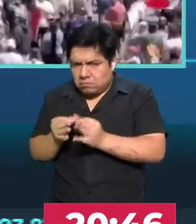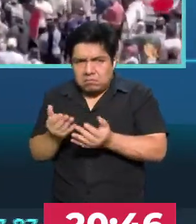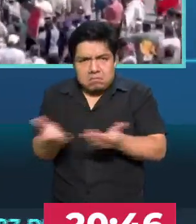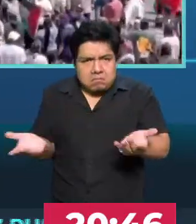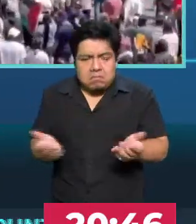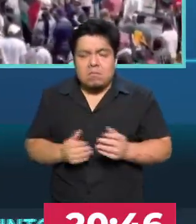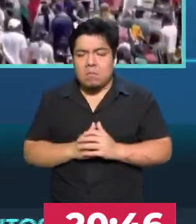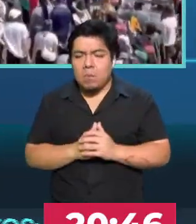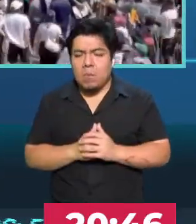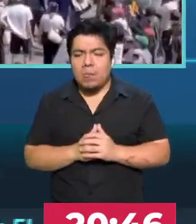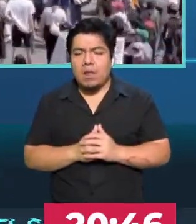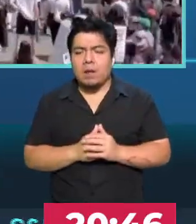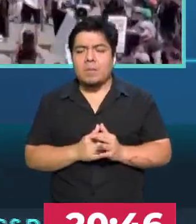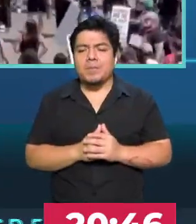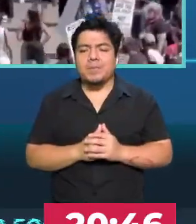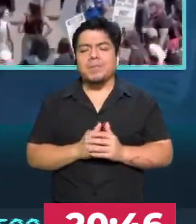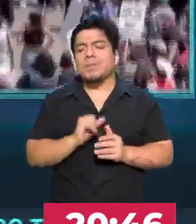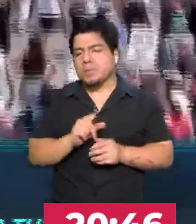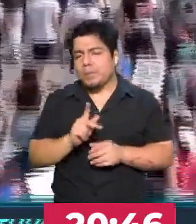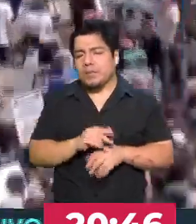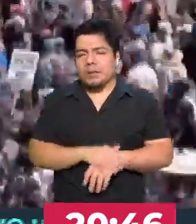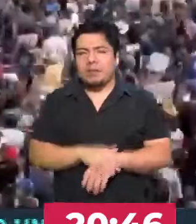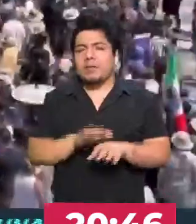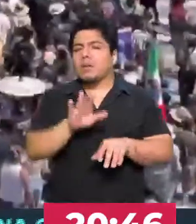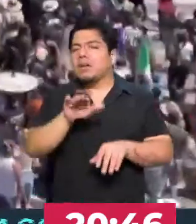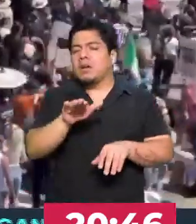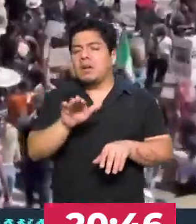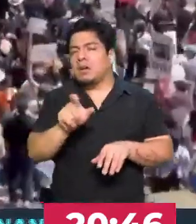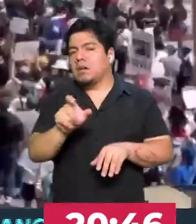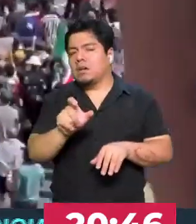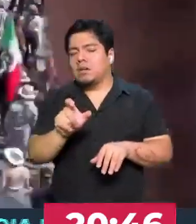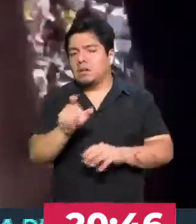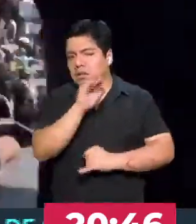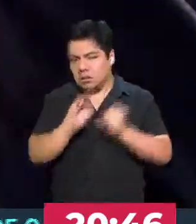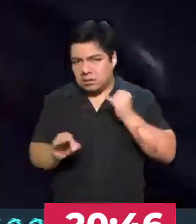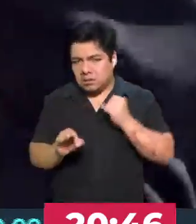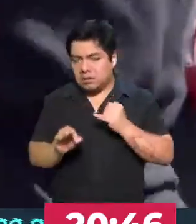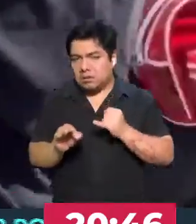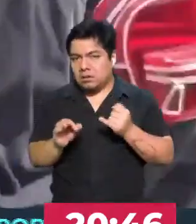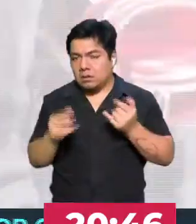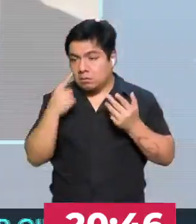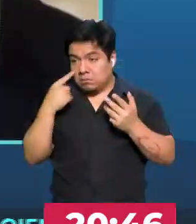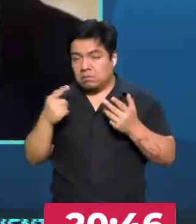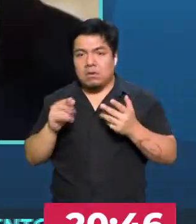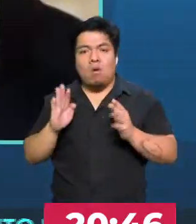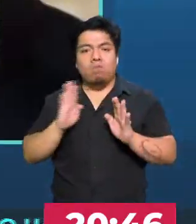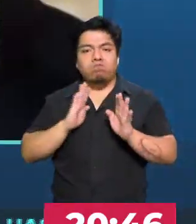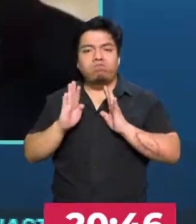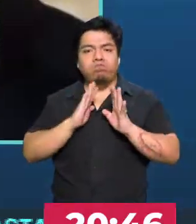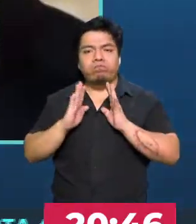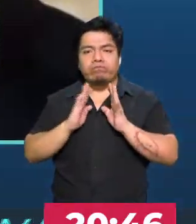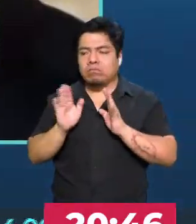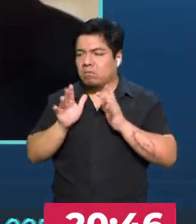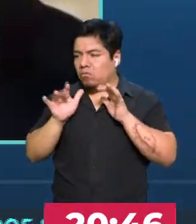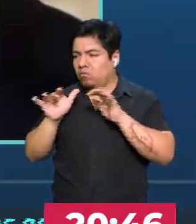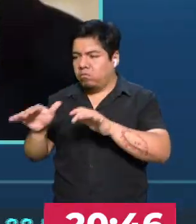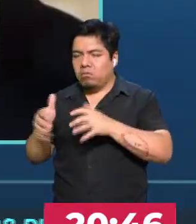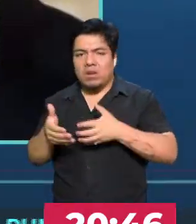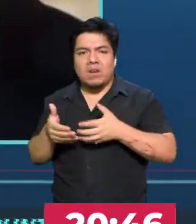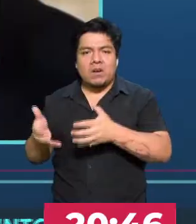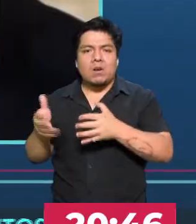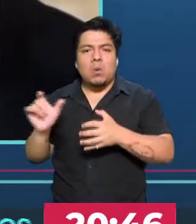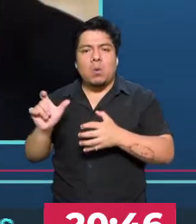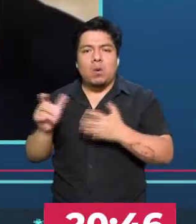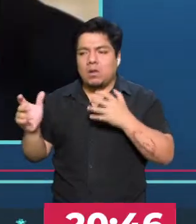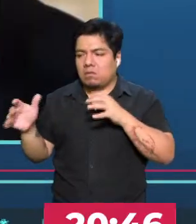ciudadano. Claro. Oiga, ¿cuándo fue la última vez que se había visto la aparición de la Guardia Nacional en las calles en